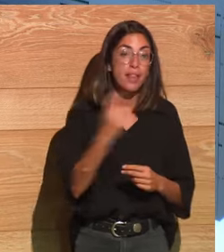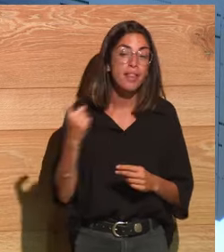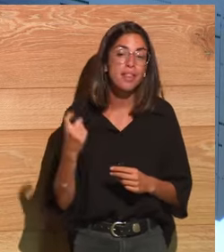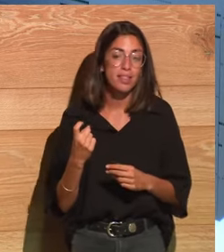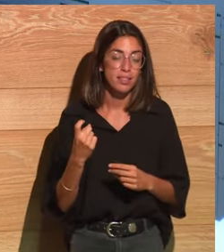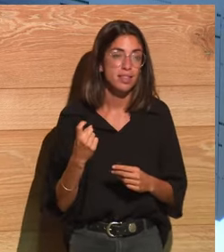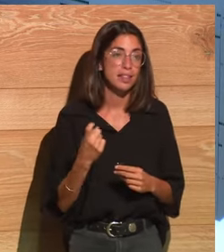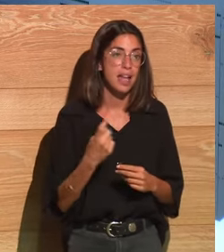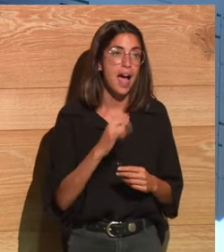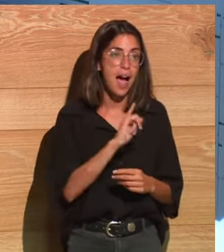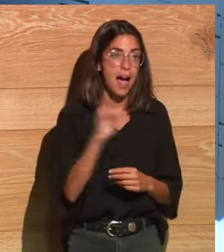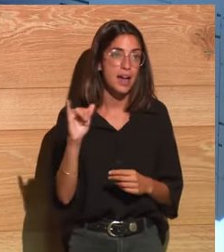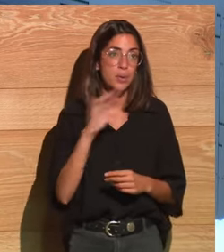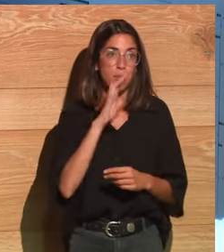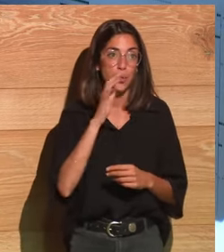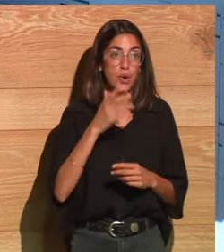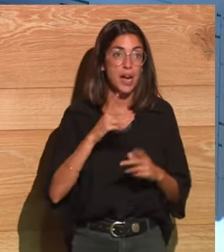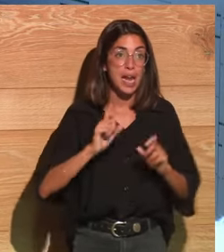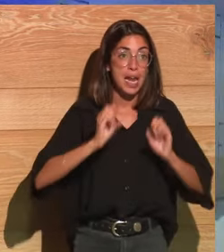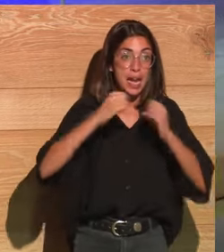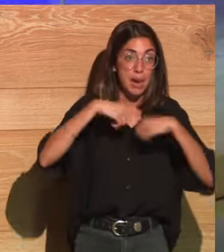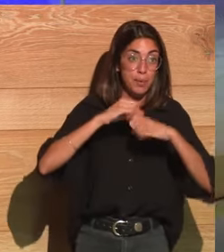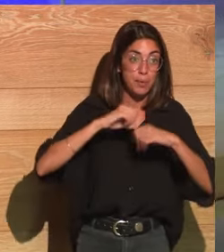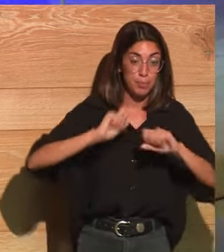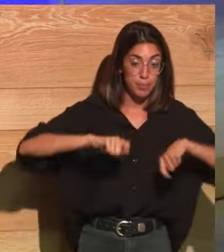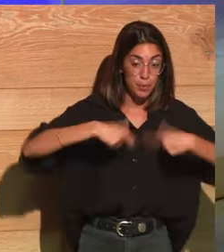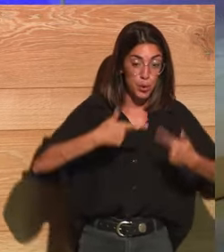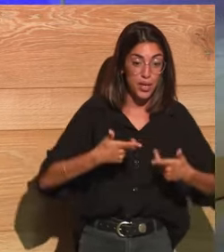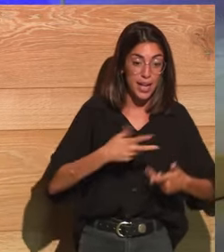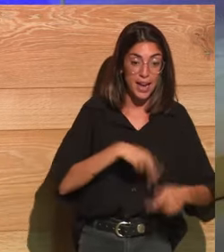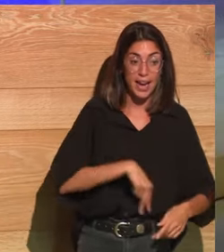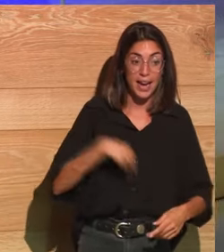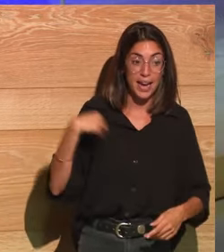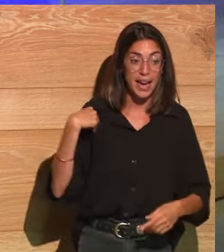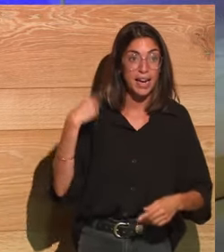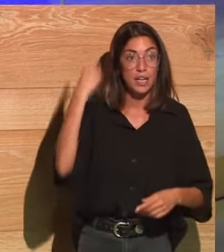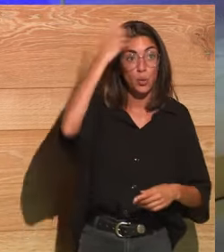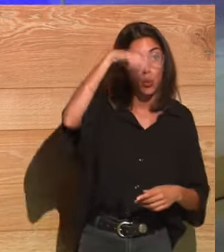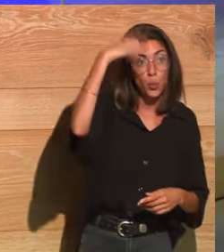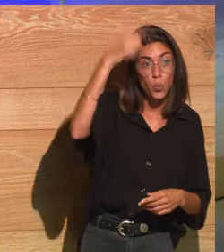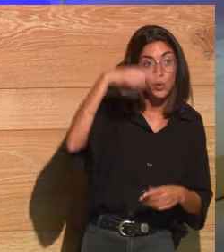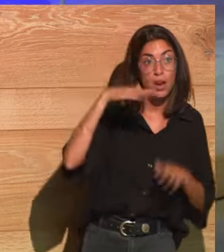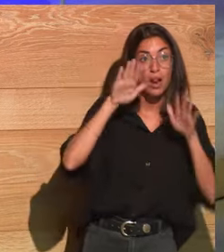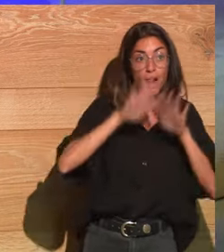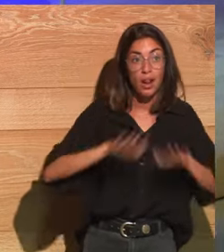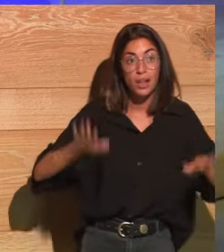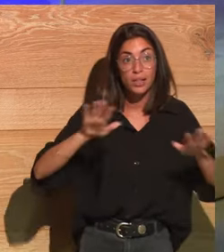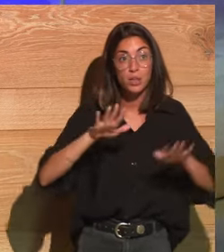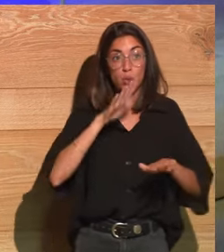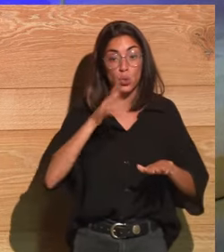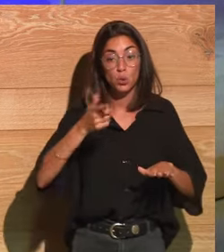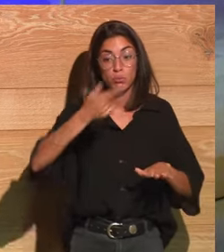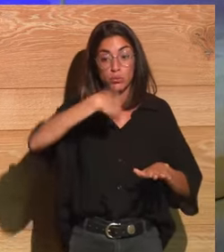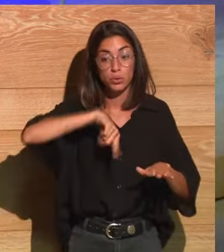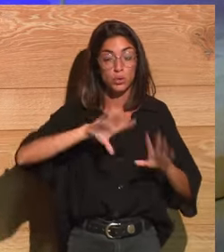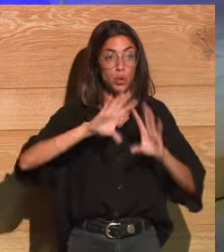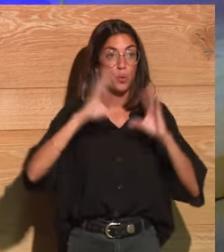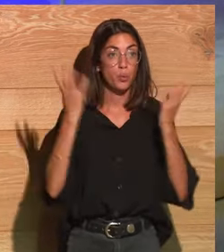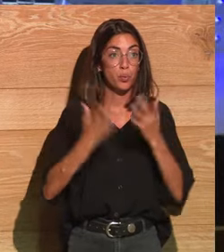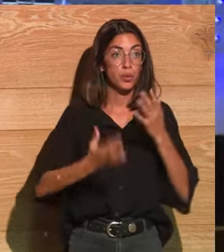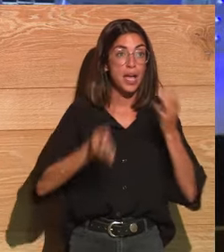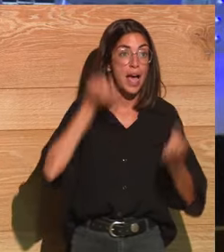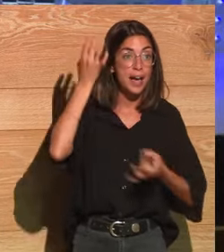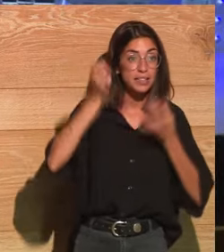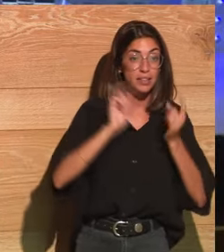necesidades. O sea, la biología en general, la evolución va más lenta de lo que va la cultura. Hemos cambiado nuestro mundo, nuestra actividad, una